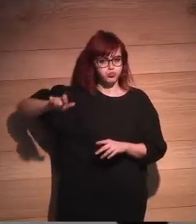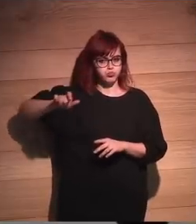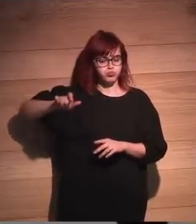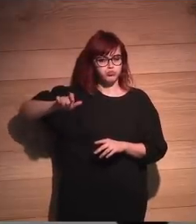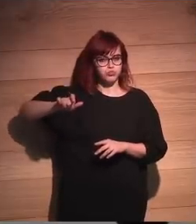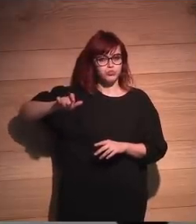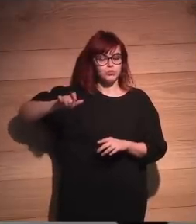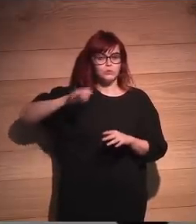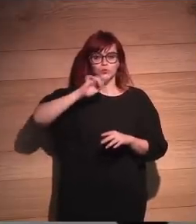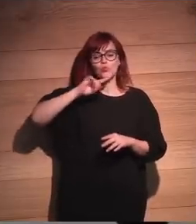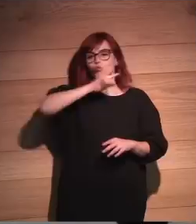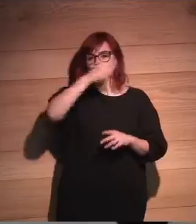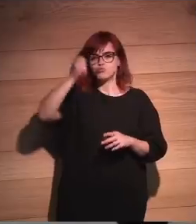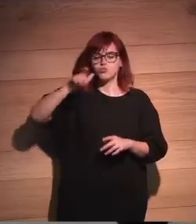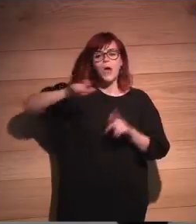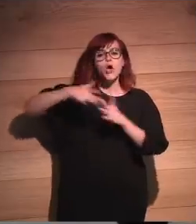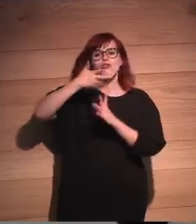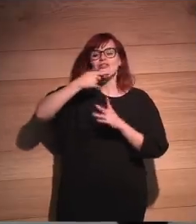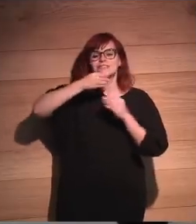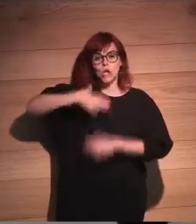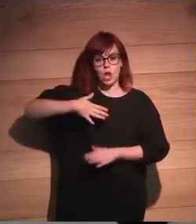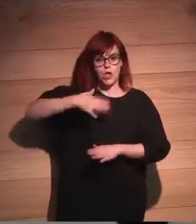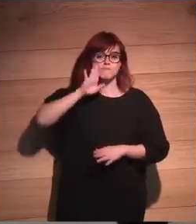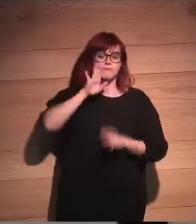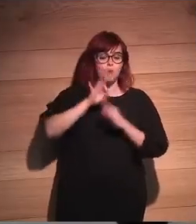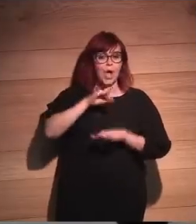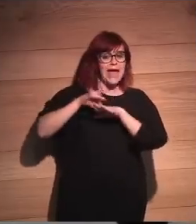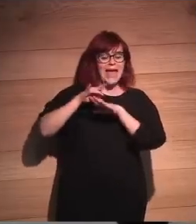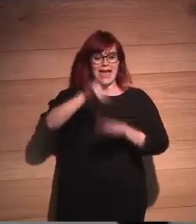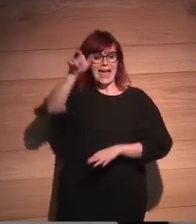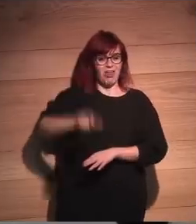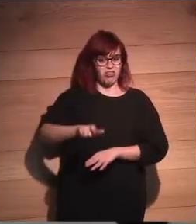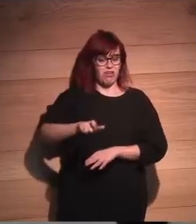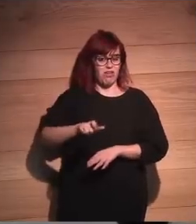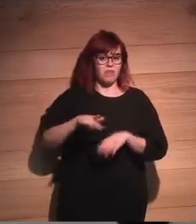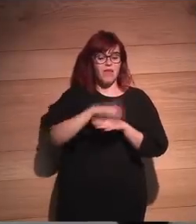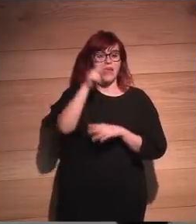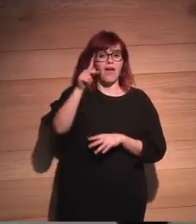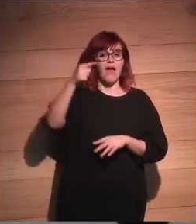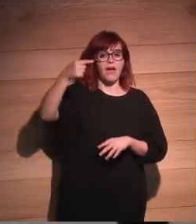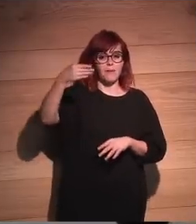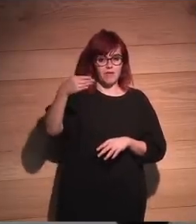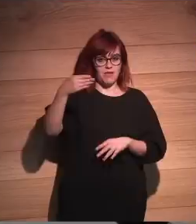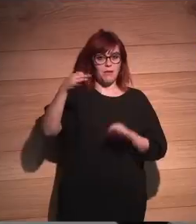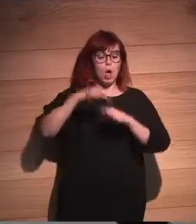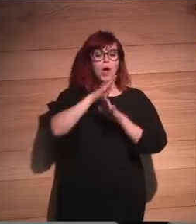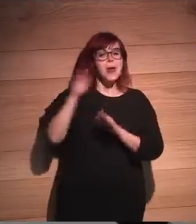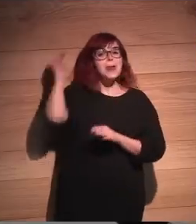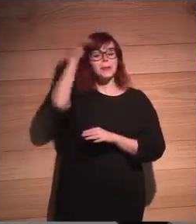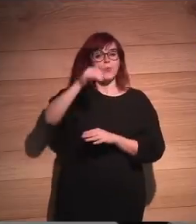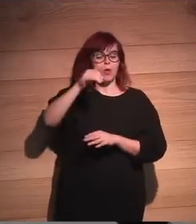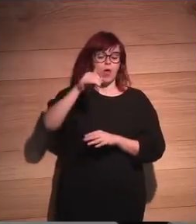que conoce la historia de la Guerra Fría. Él era agente del KGB en la